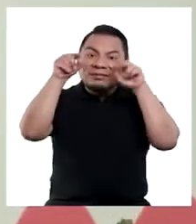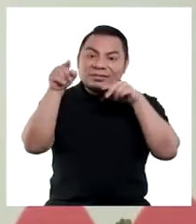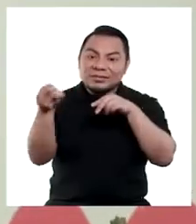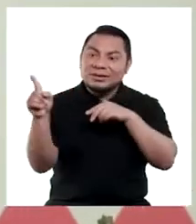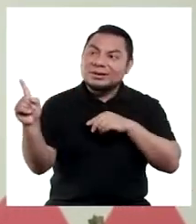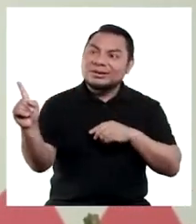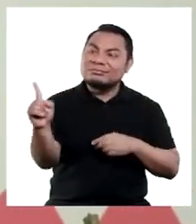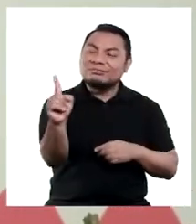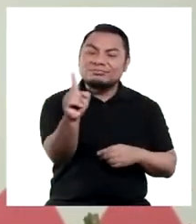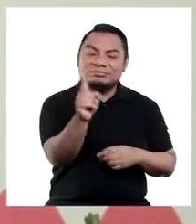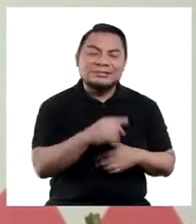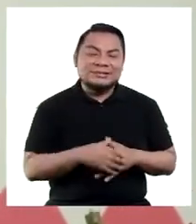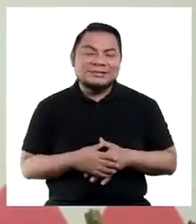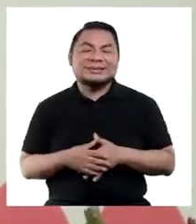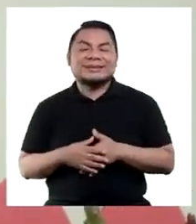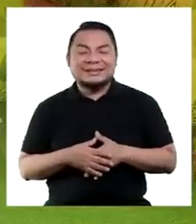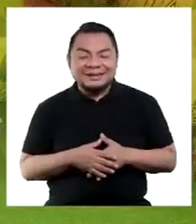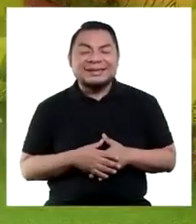acercó a ellos